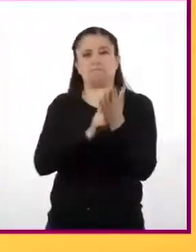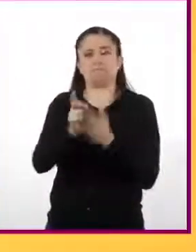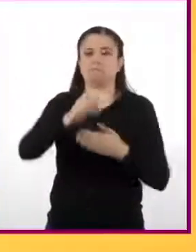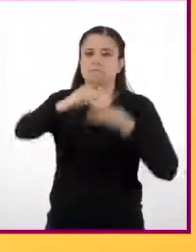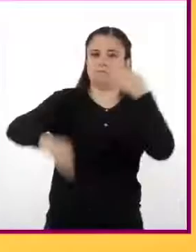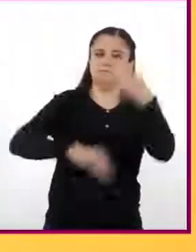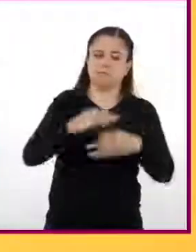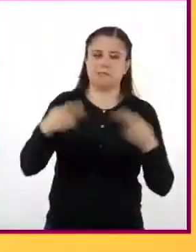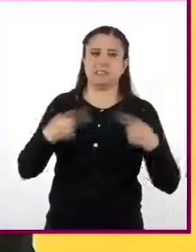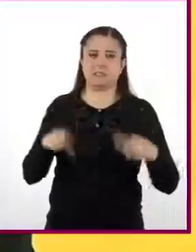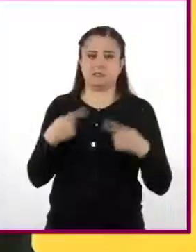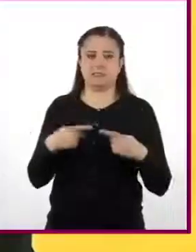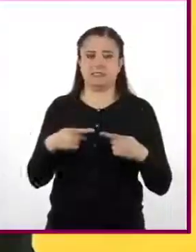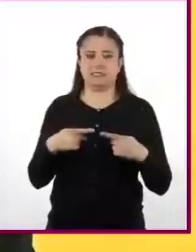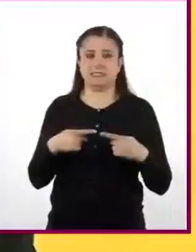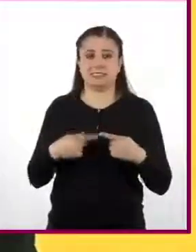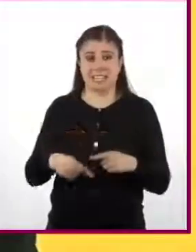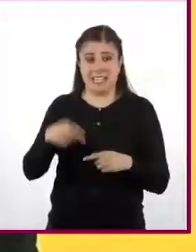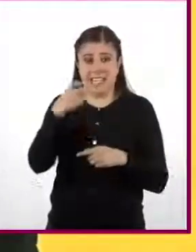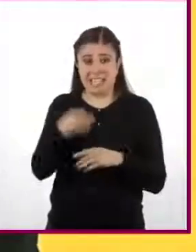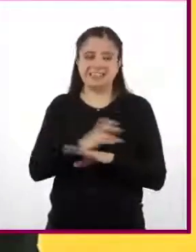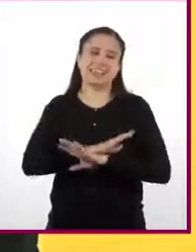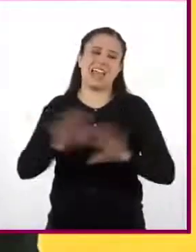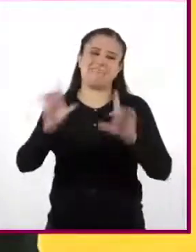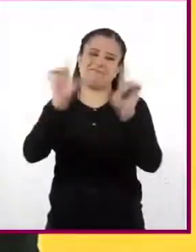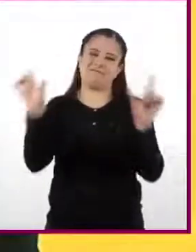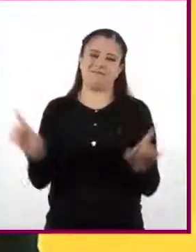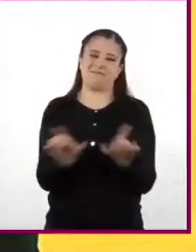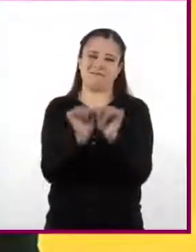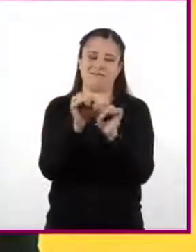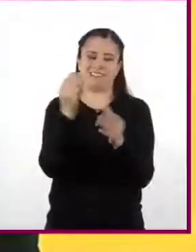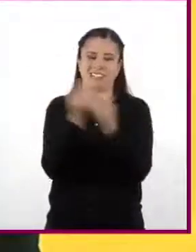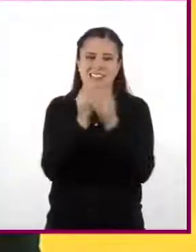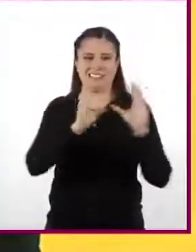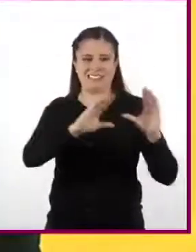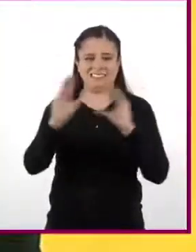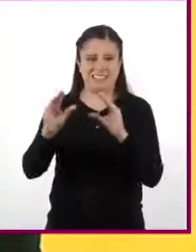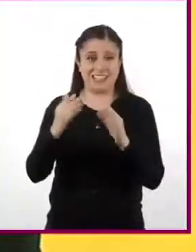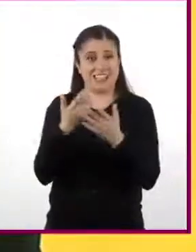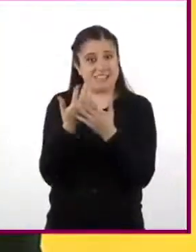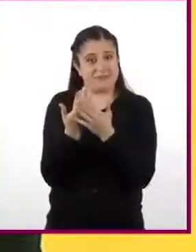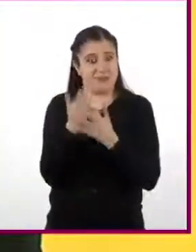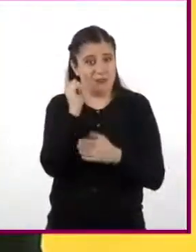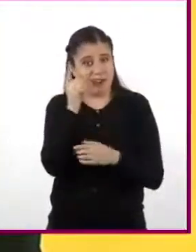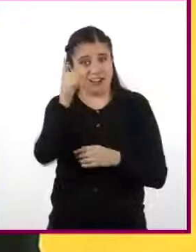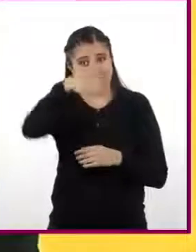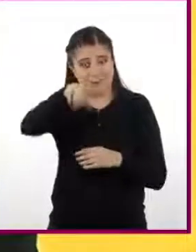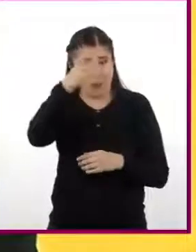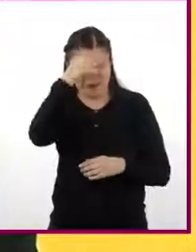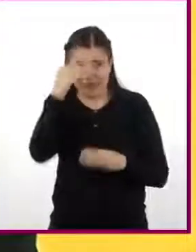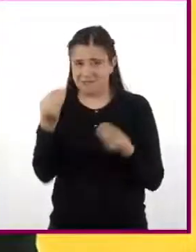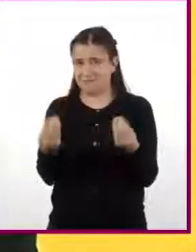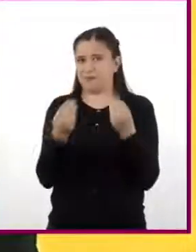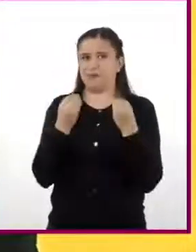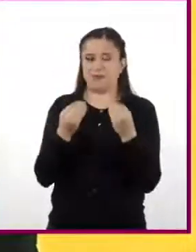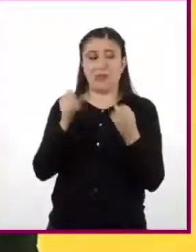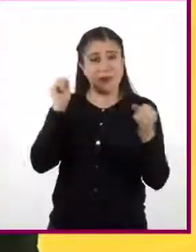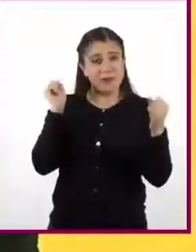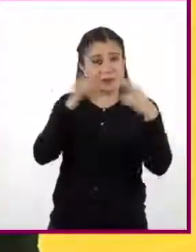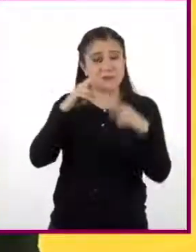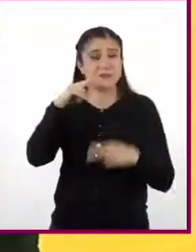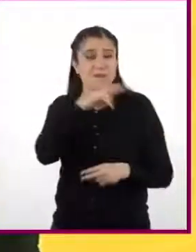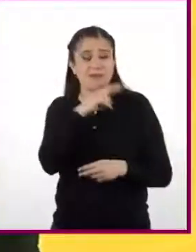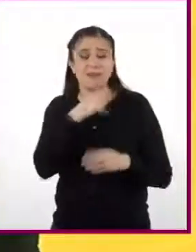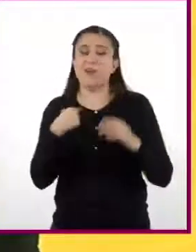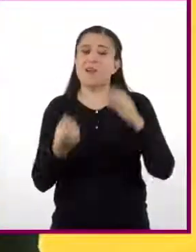todas las personas. Con esto llegamos al final de esta sesión. Esperamos que hayan aprendido mucho. Nos vemos pronto